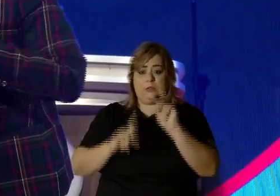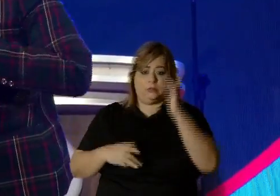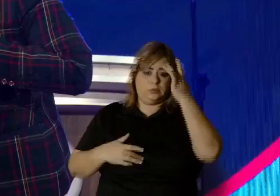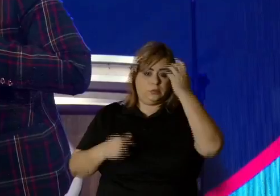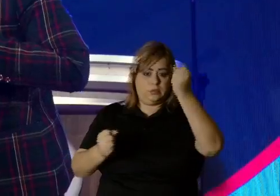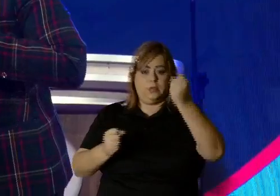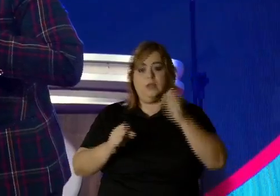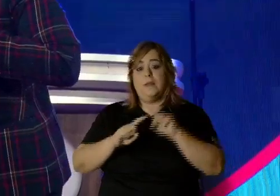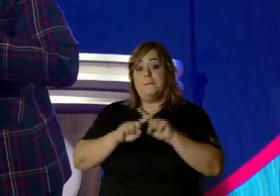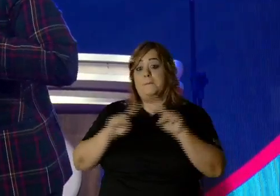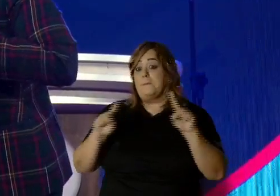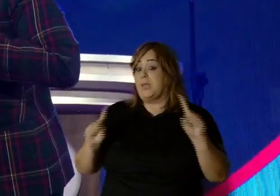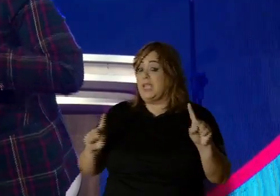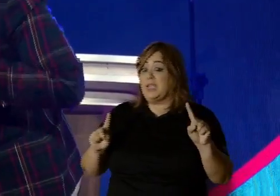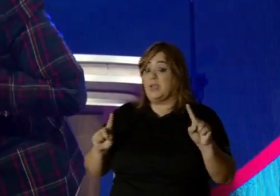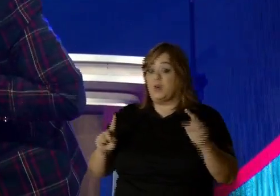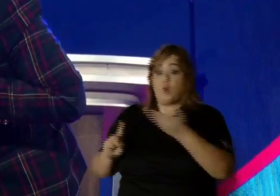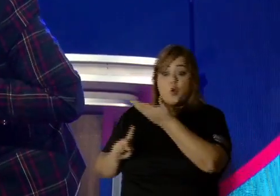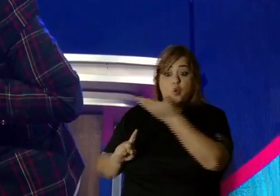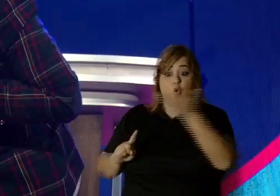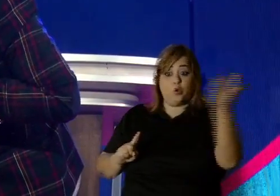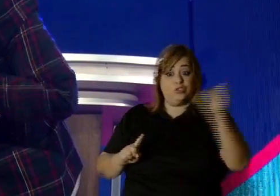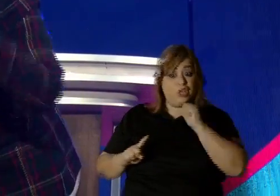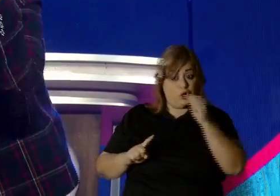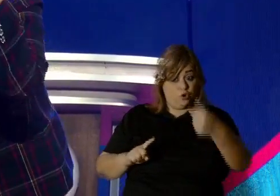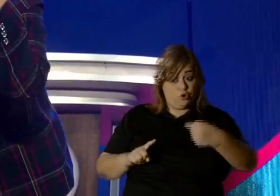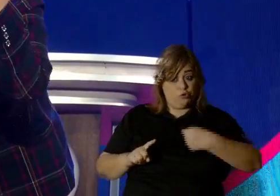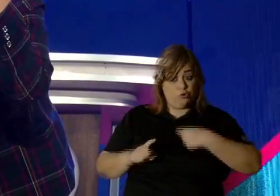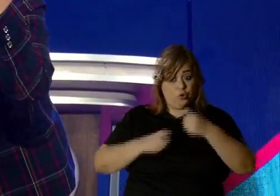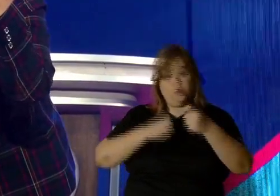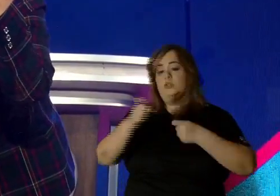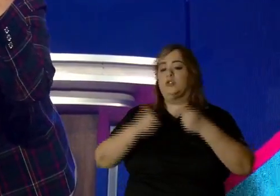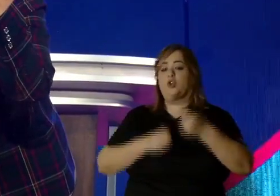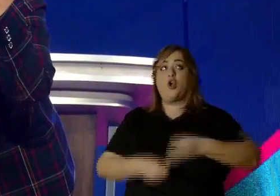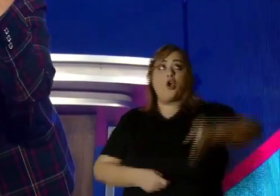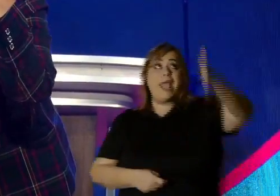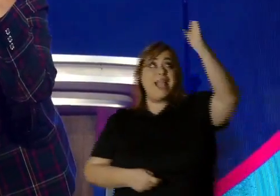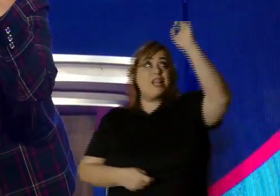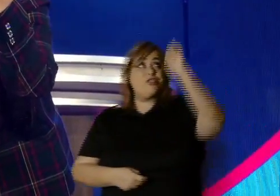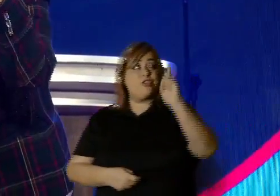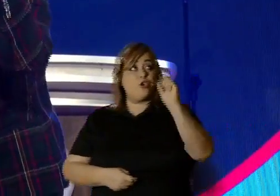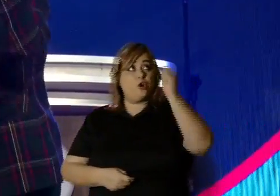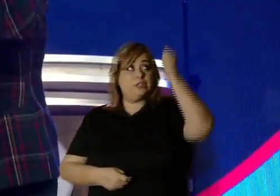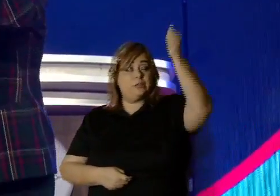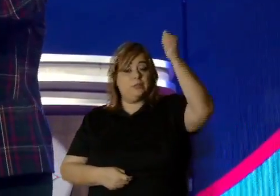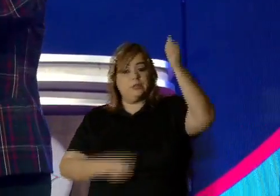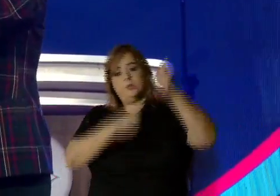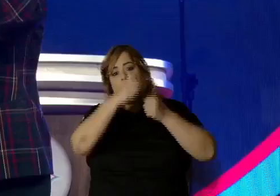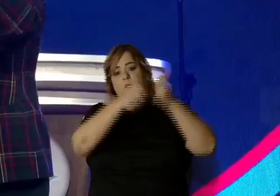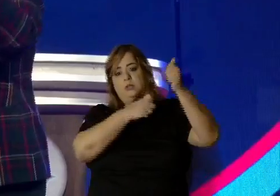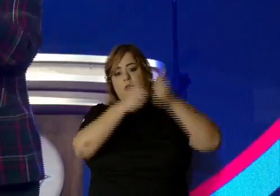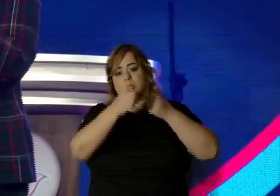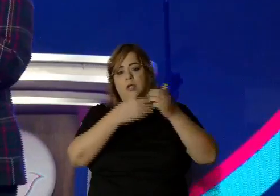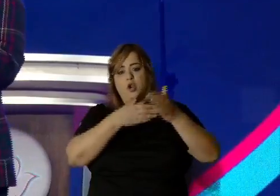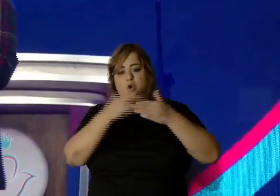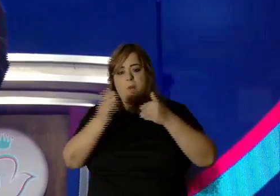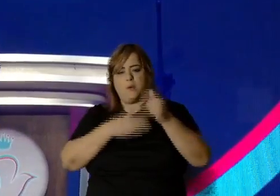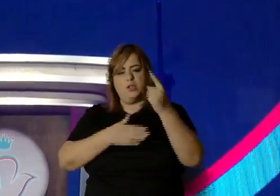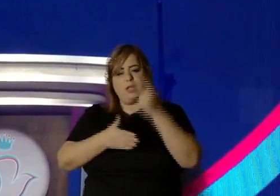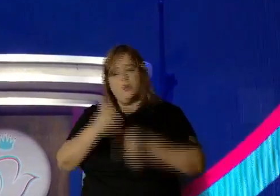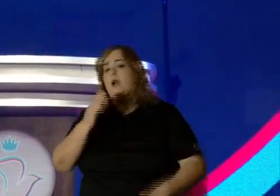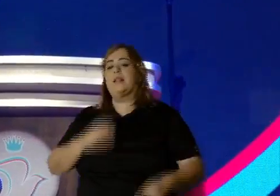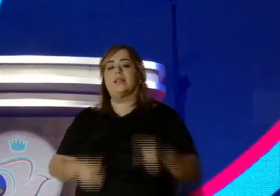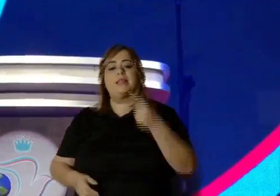que no están en mi control. Él es soberano. Y por no importa qué, como dijo